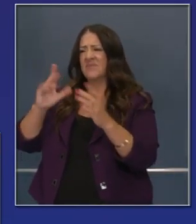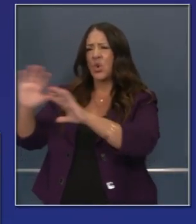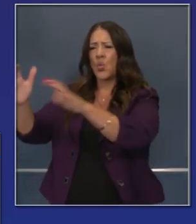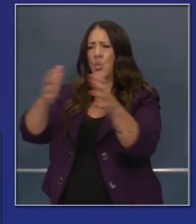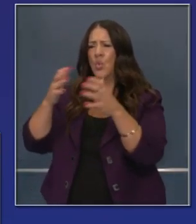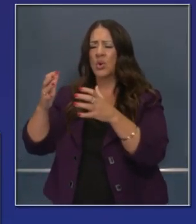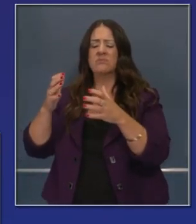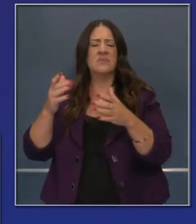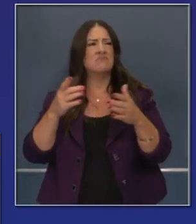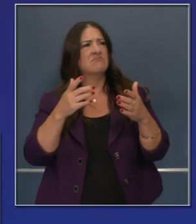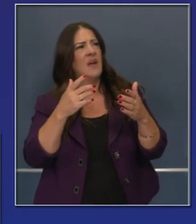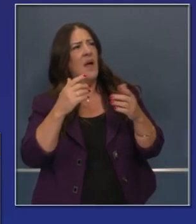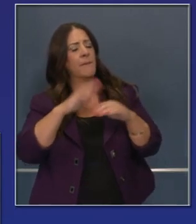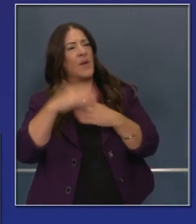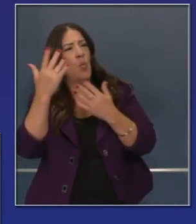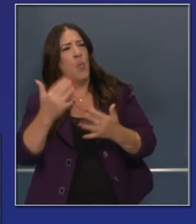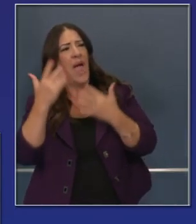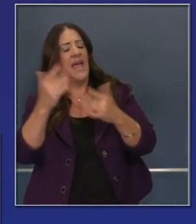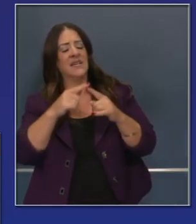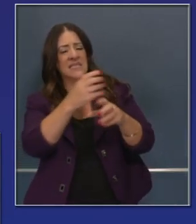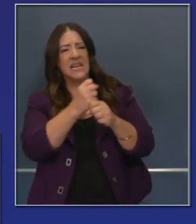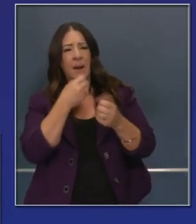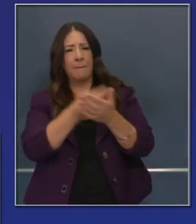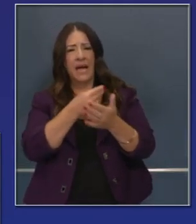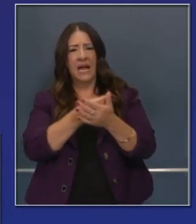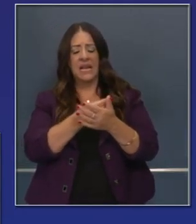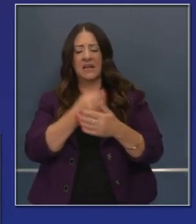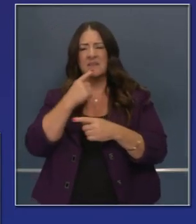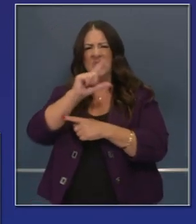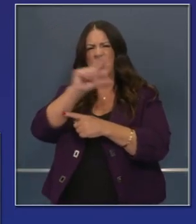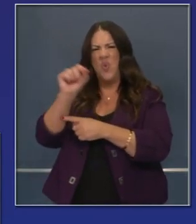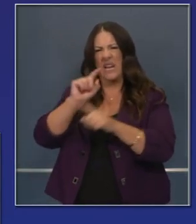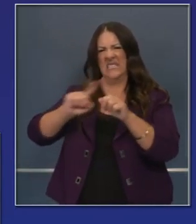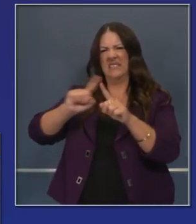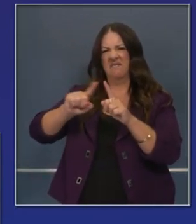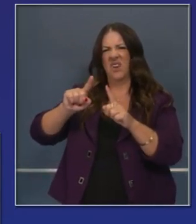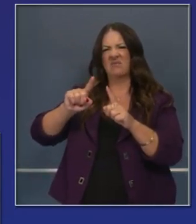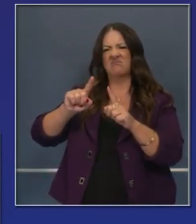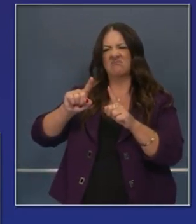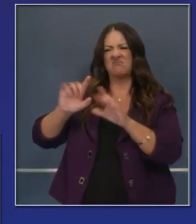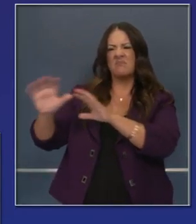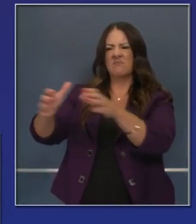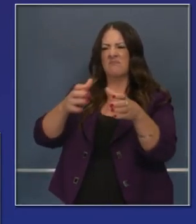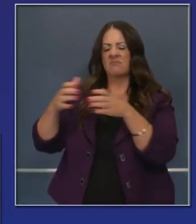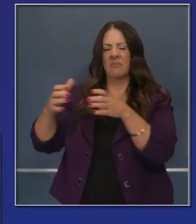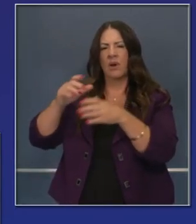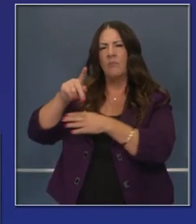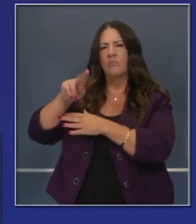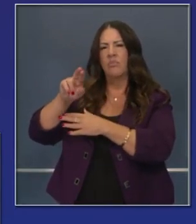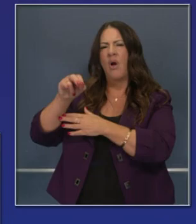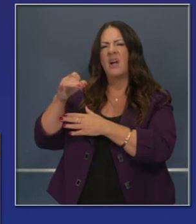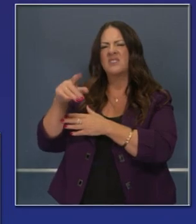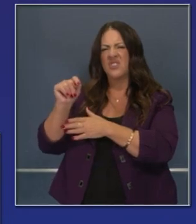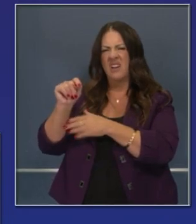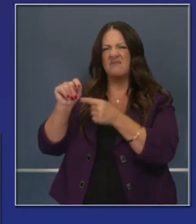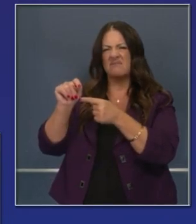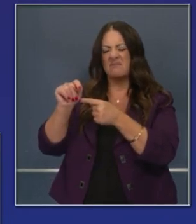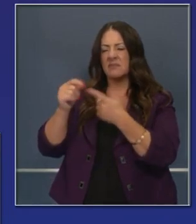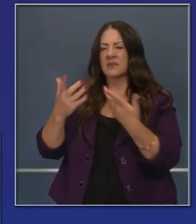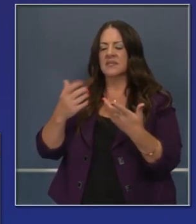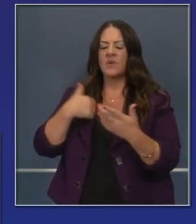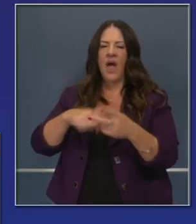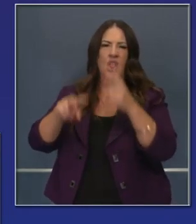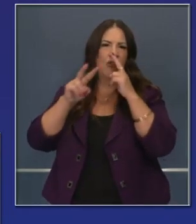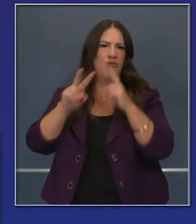que fueron presentados. Un número sin precedente de proyectos fueron presentados. 20 o más proyectos adicionales aguardando